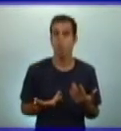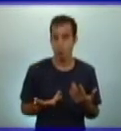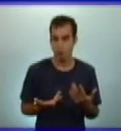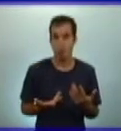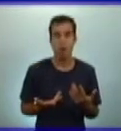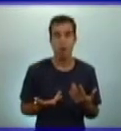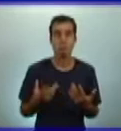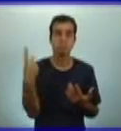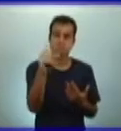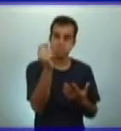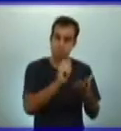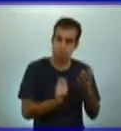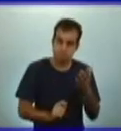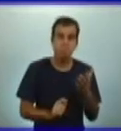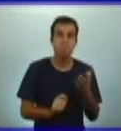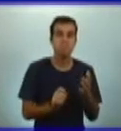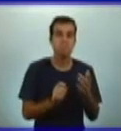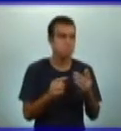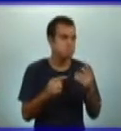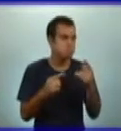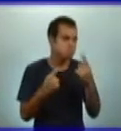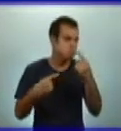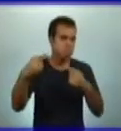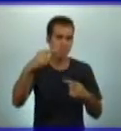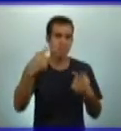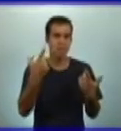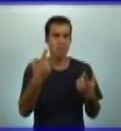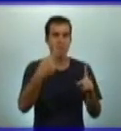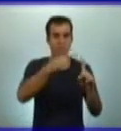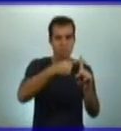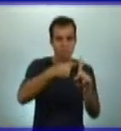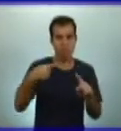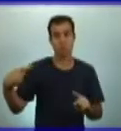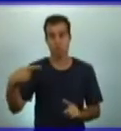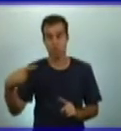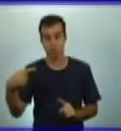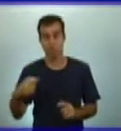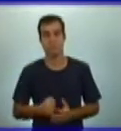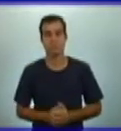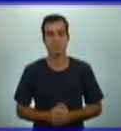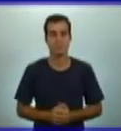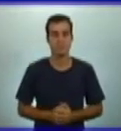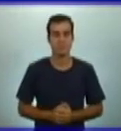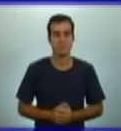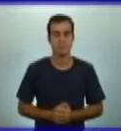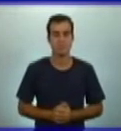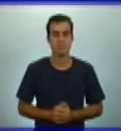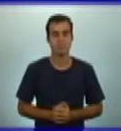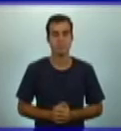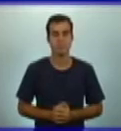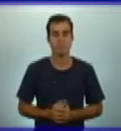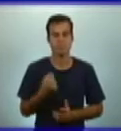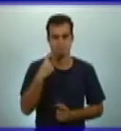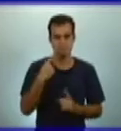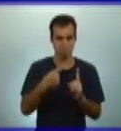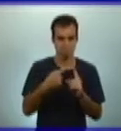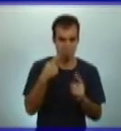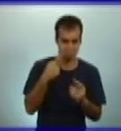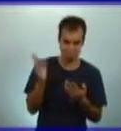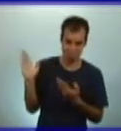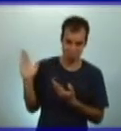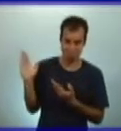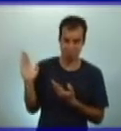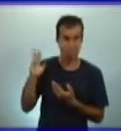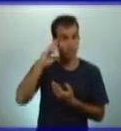ejercicios básicos de adición y sustracción, sin y con sobrepaso. Recuerden que en el encuentro anterior les